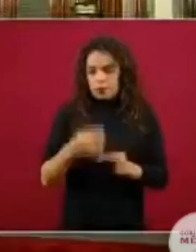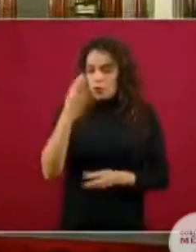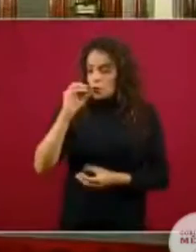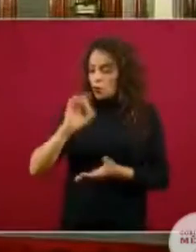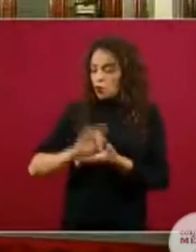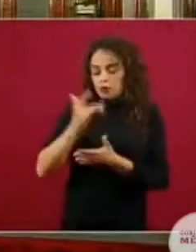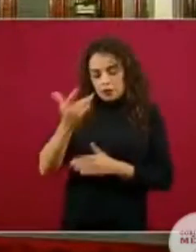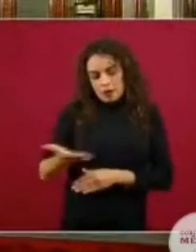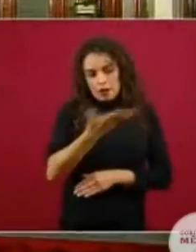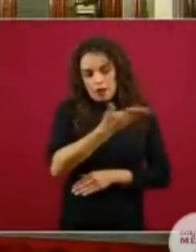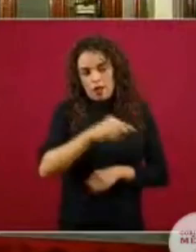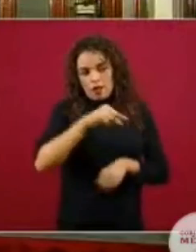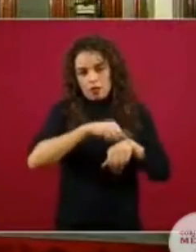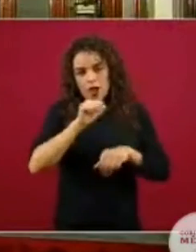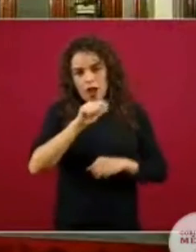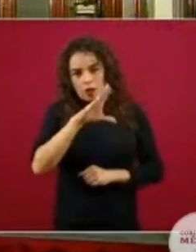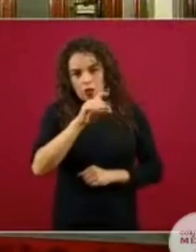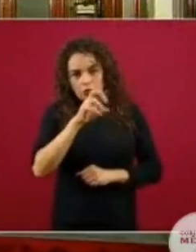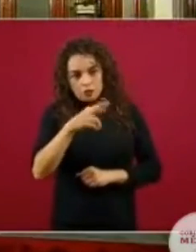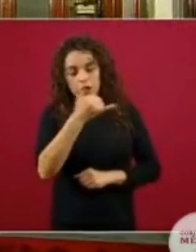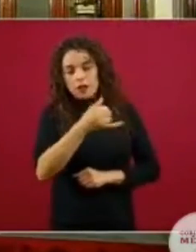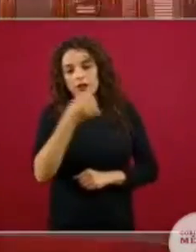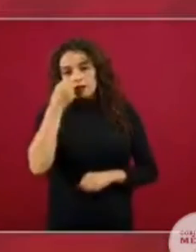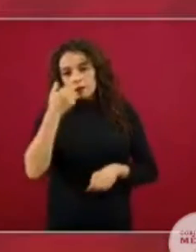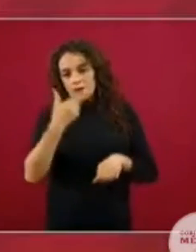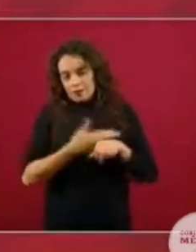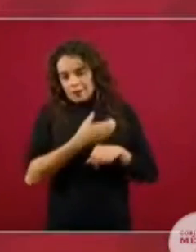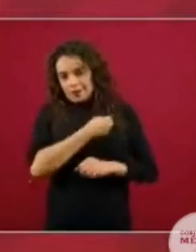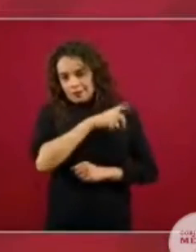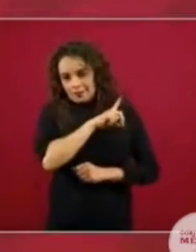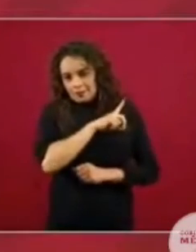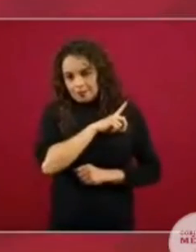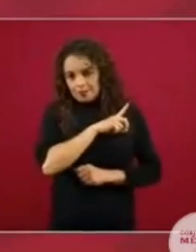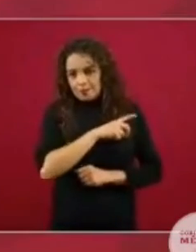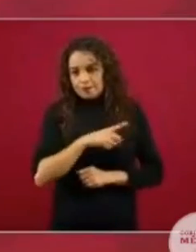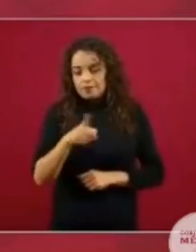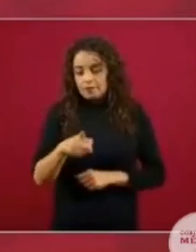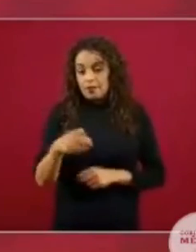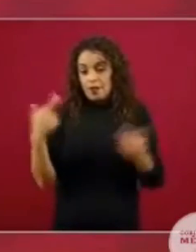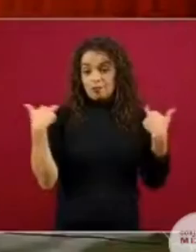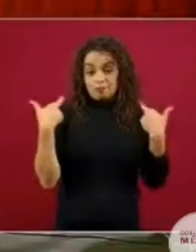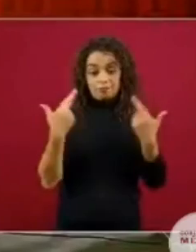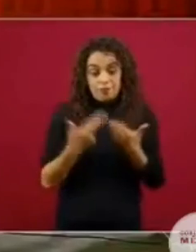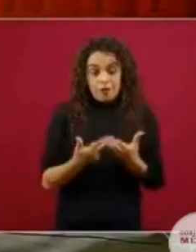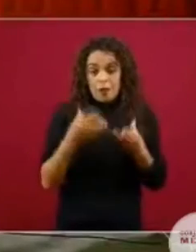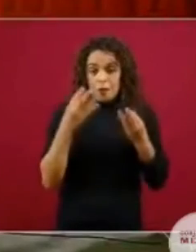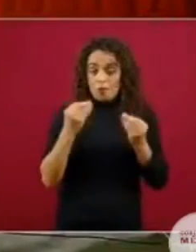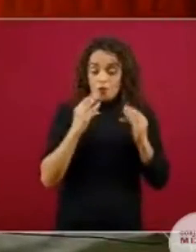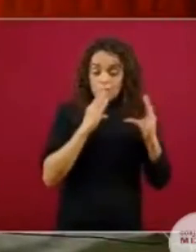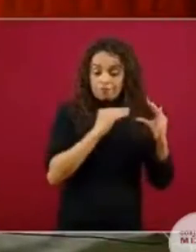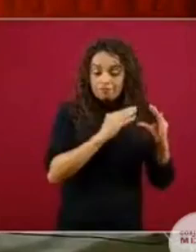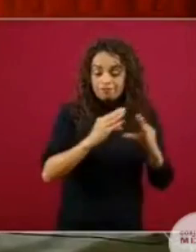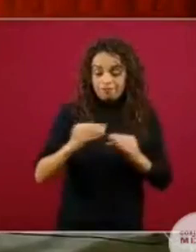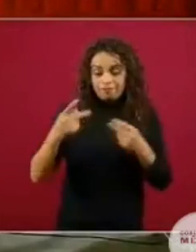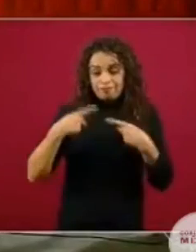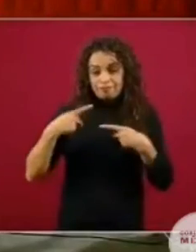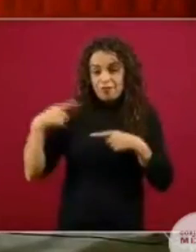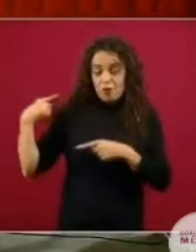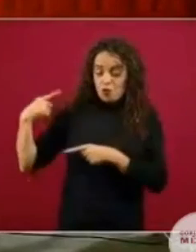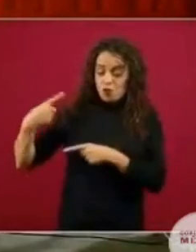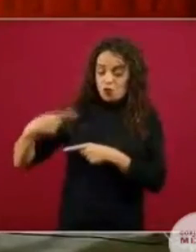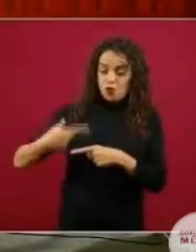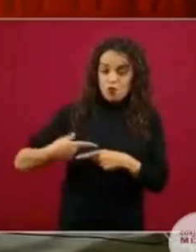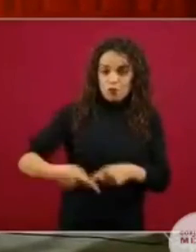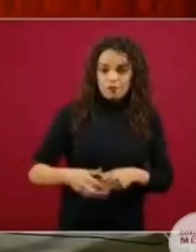secretario de salud y maestro de muchas generaciones muchas gracias doctor mangas esas noches suenan muchas